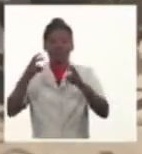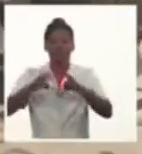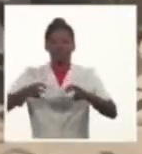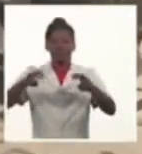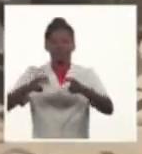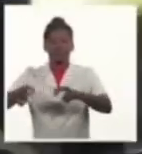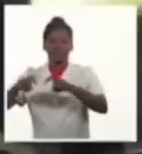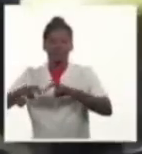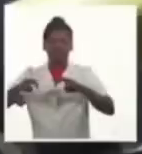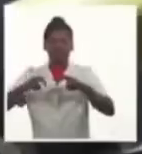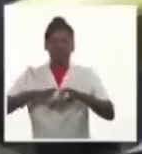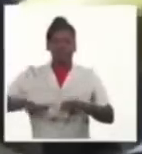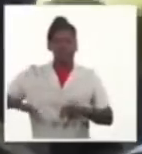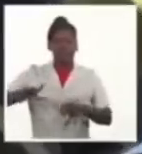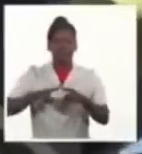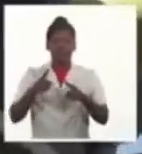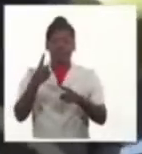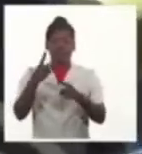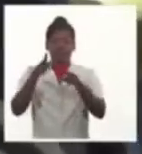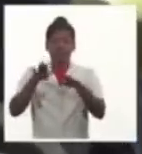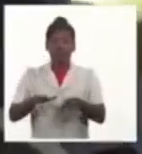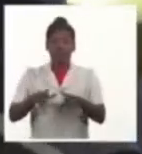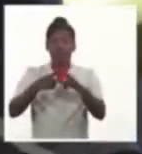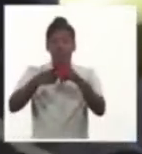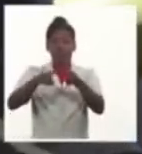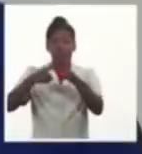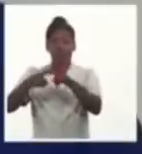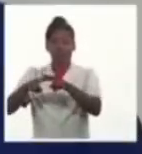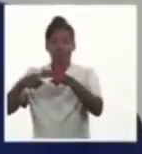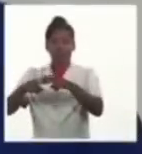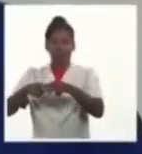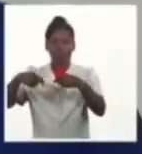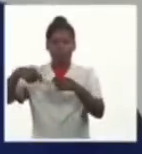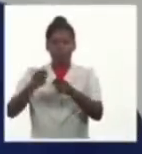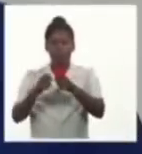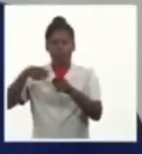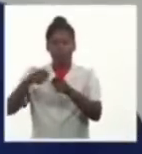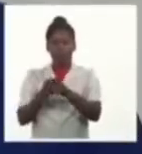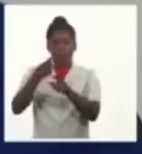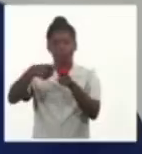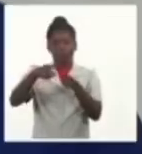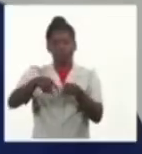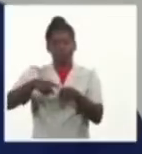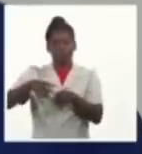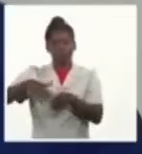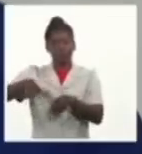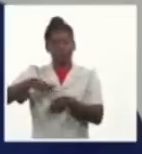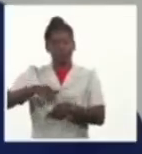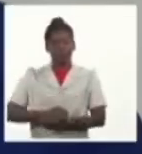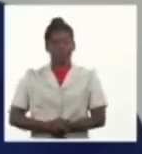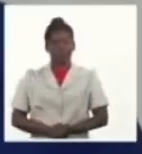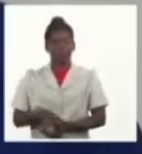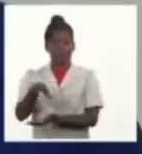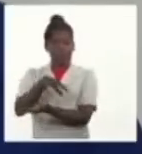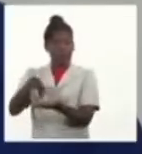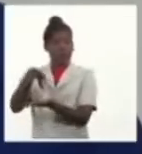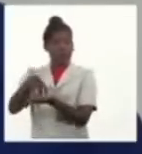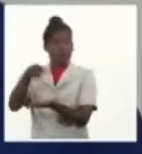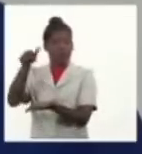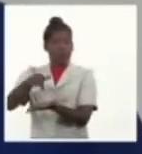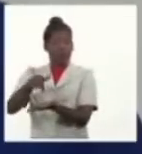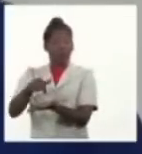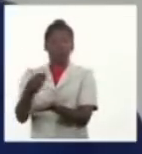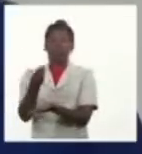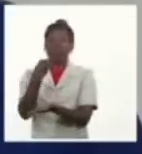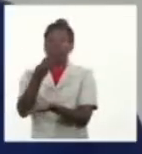Ay, Virgen Santísima del Camino. Óyeme. El pueblo cubano le ha tocado ser de